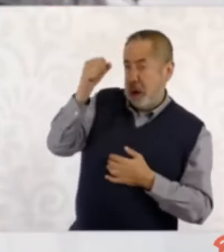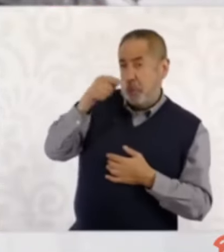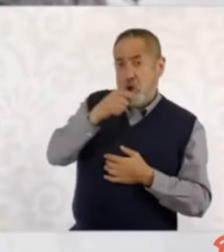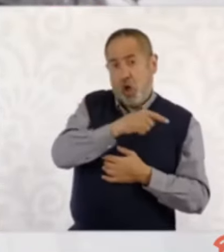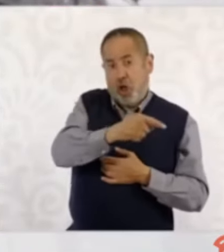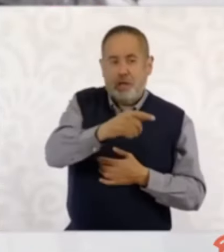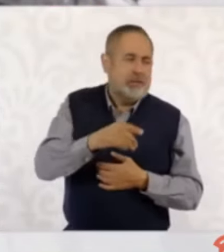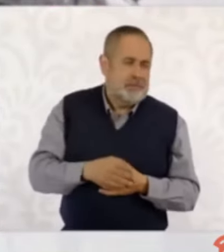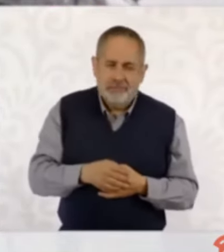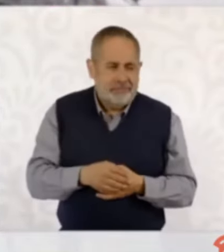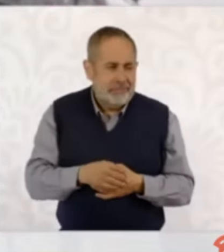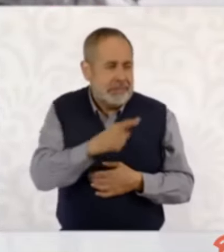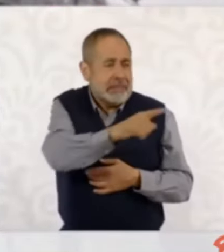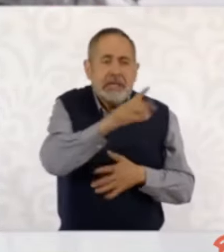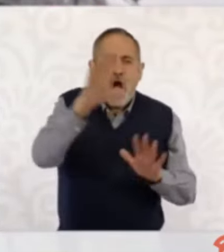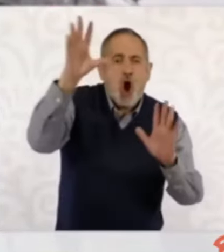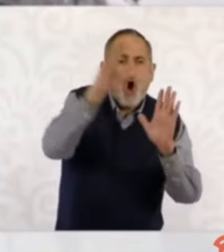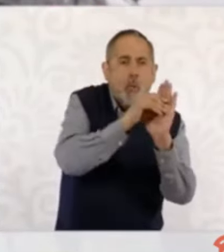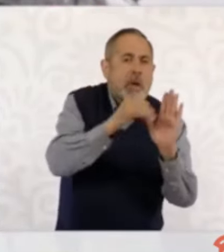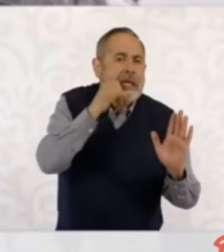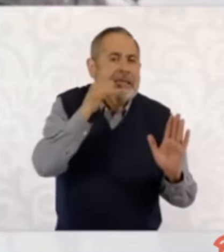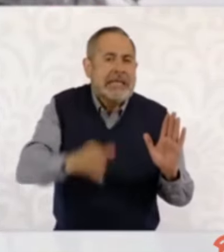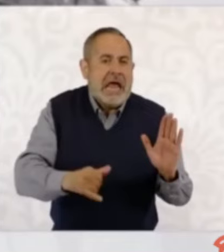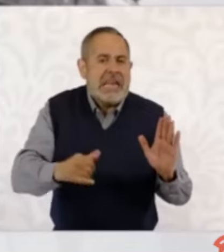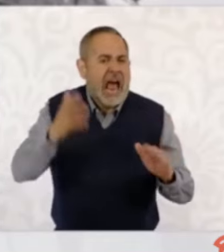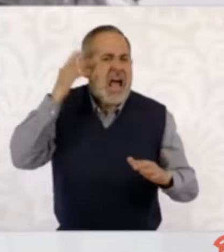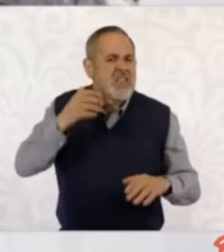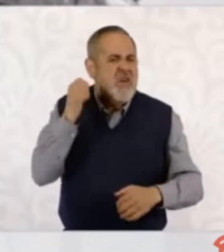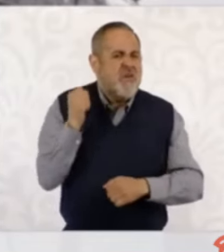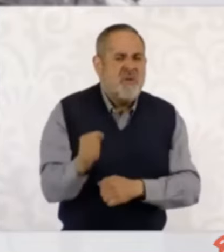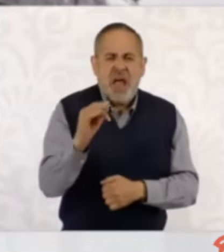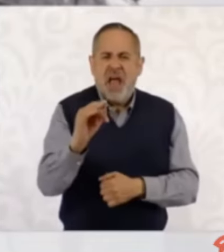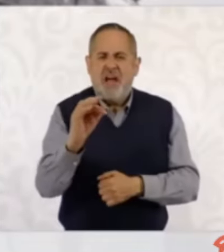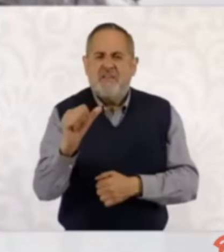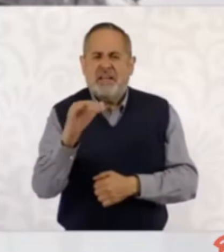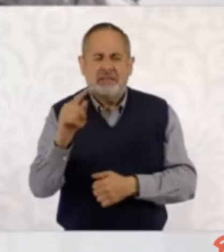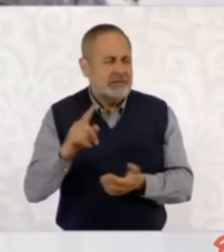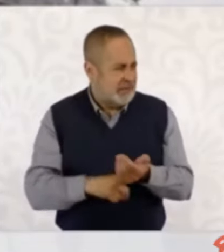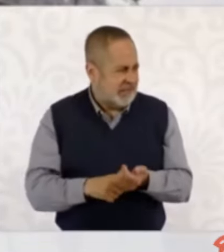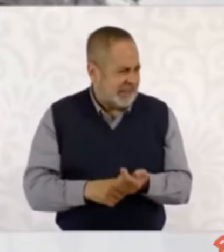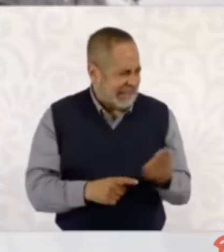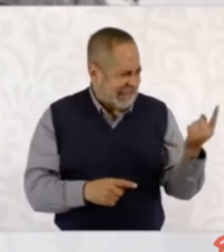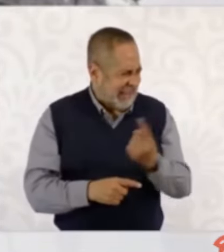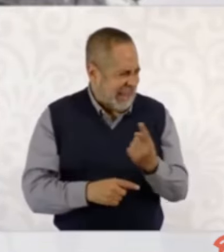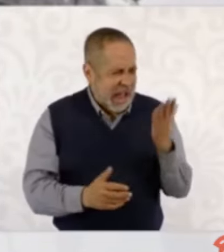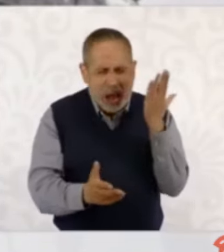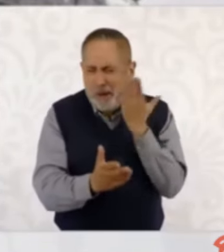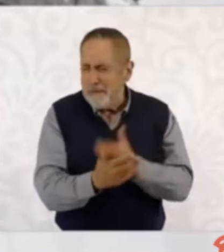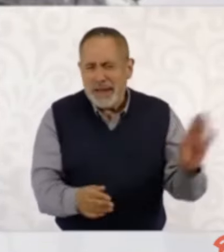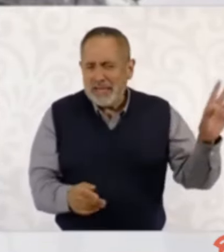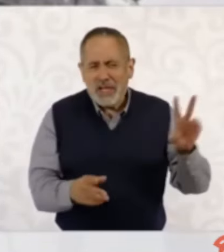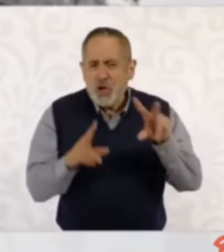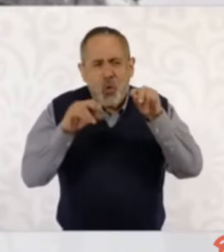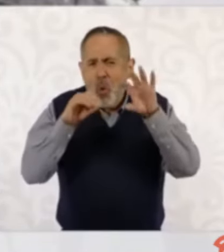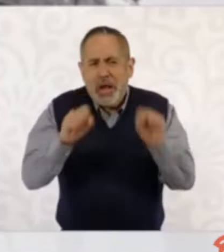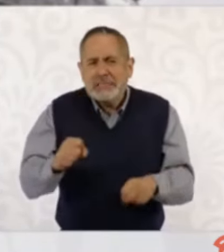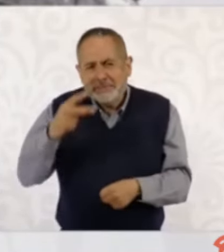viene en efecto de la derecha fascista de Italia, ¿qué tiene que ver con México? Nada.